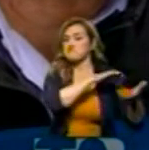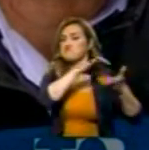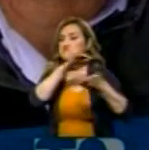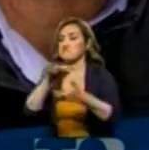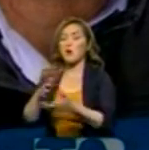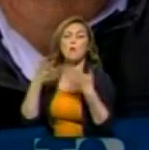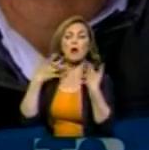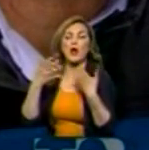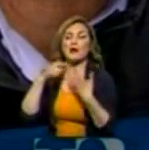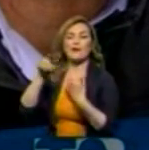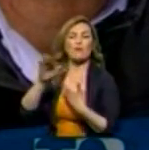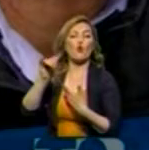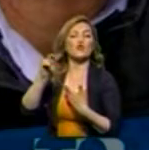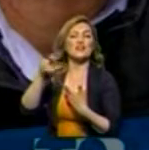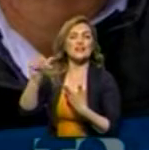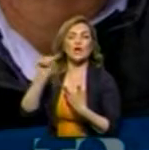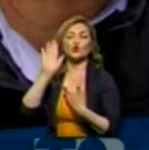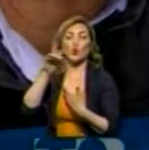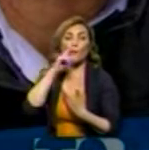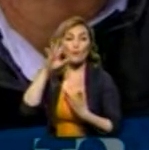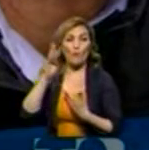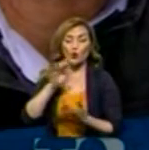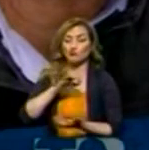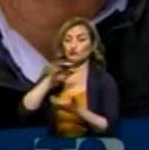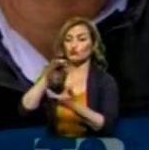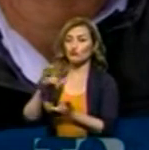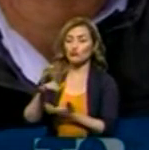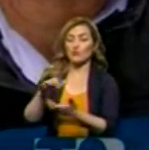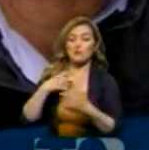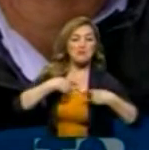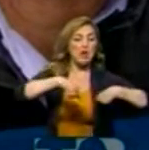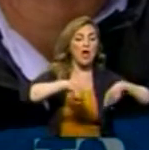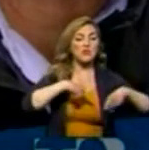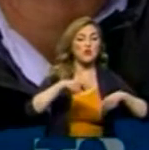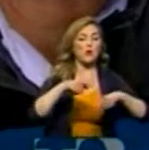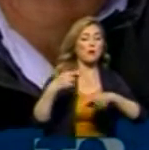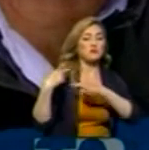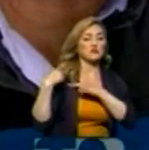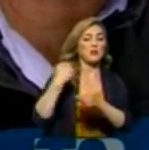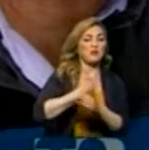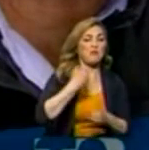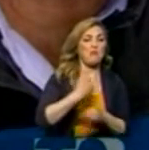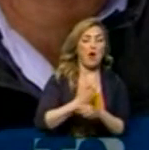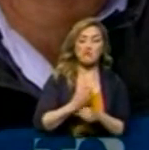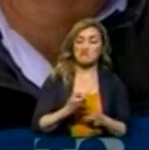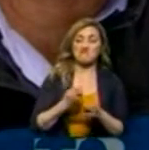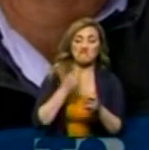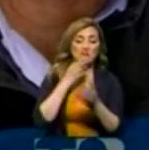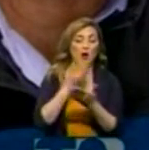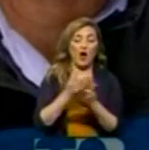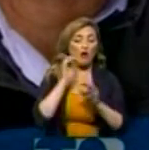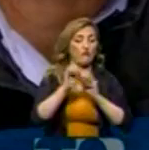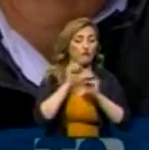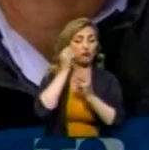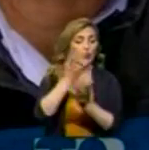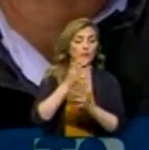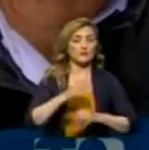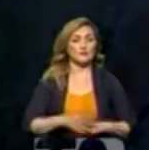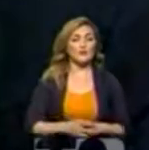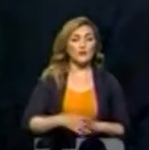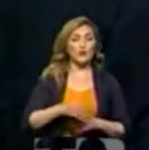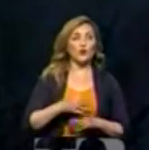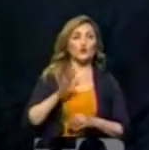gobernación, pasando los viáticos como asignación de trabajo. La defensa de Bonilla se ha limitado a decir que Bucaram